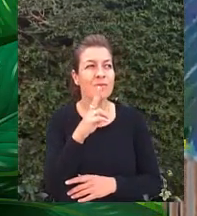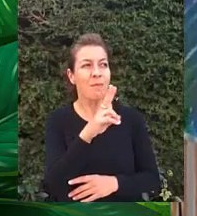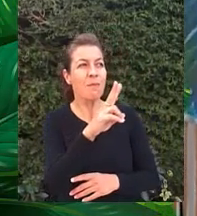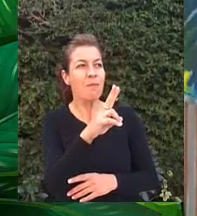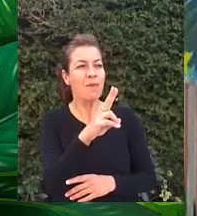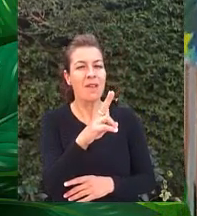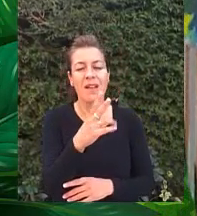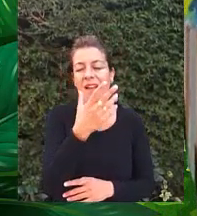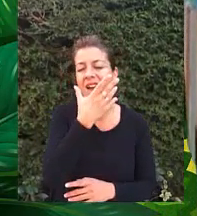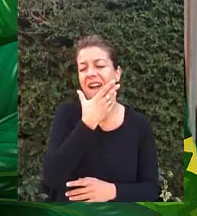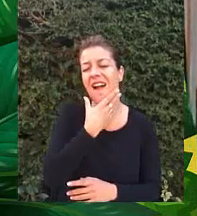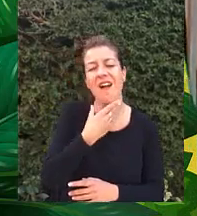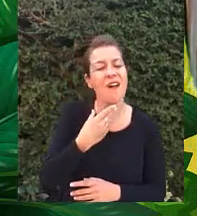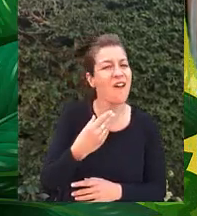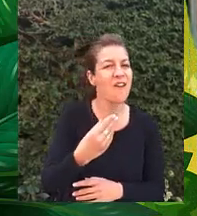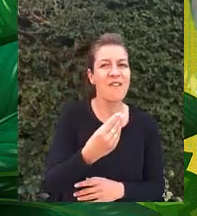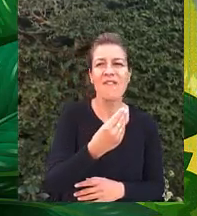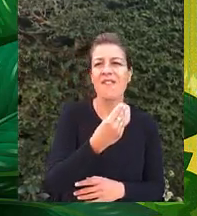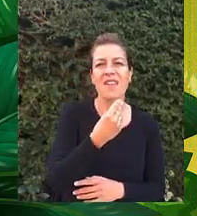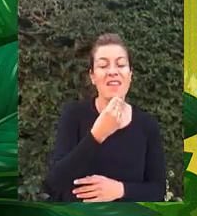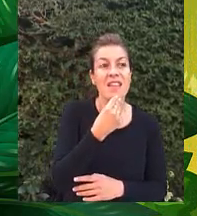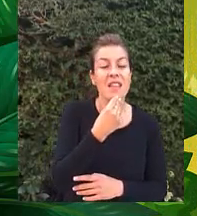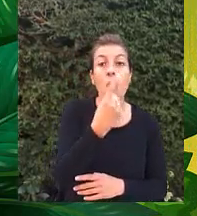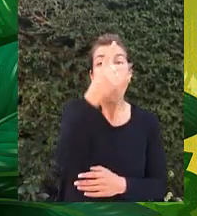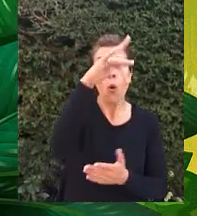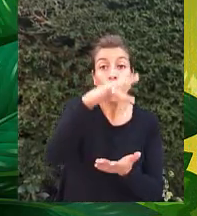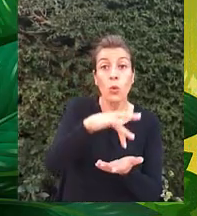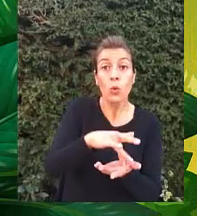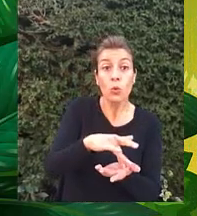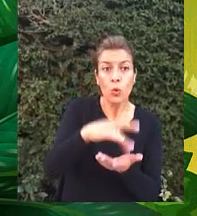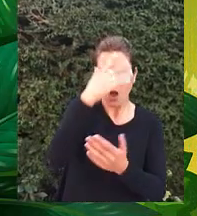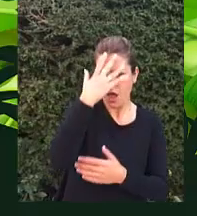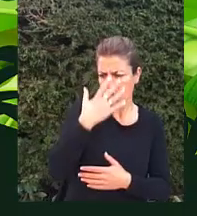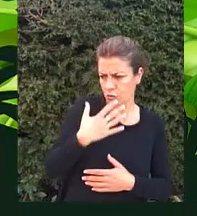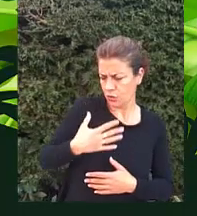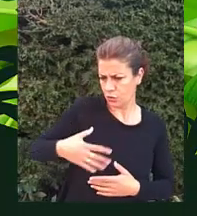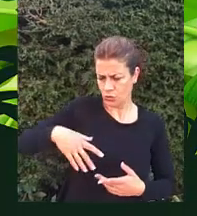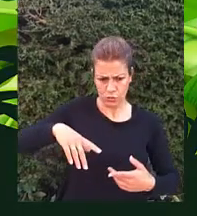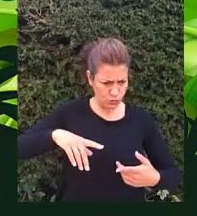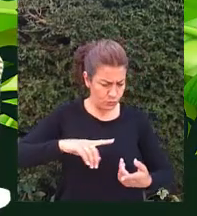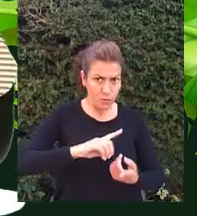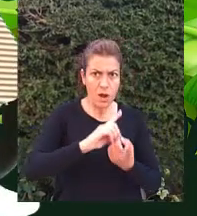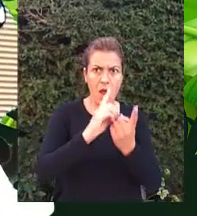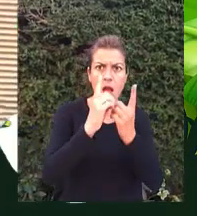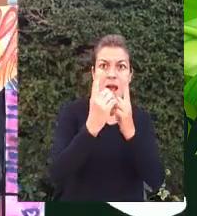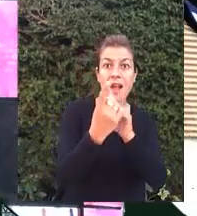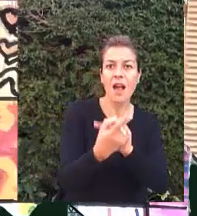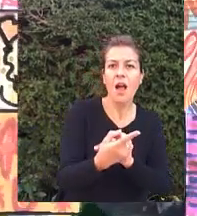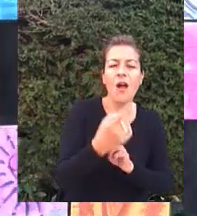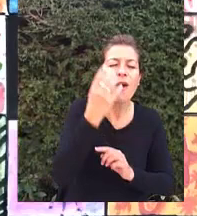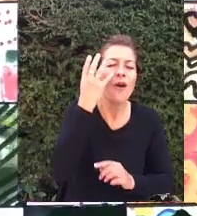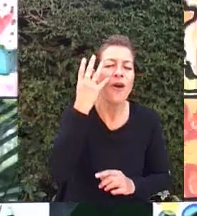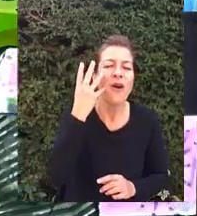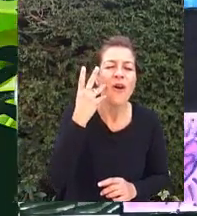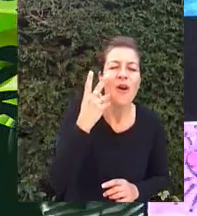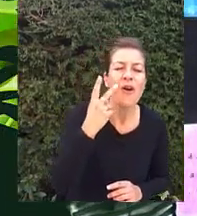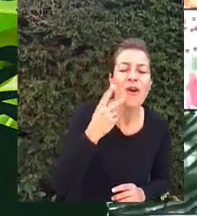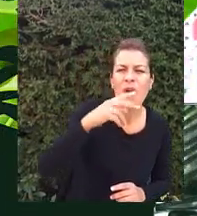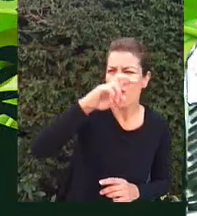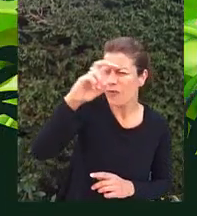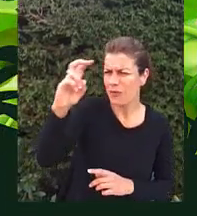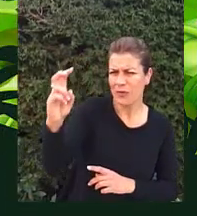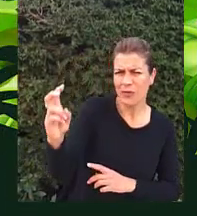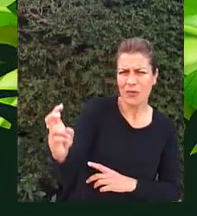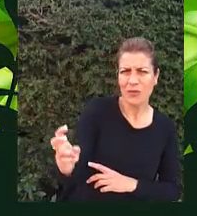hace morder con los ojos una admirable belleza. Cambió un día la sombra larga de su piel por